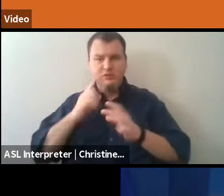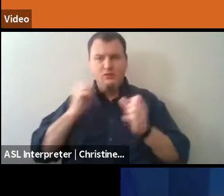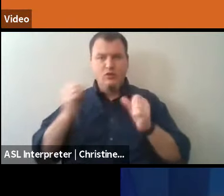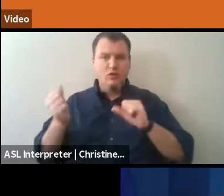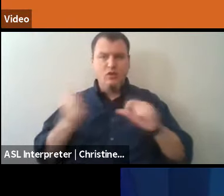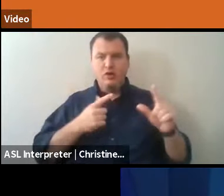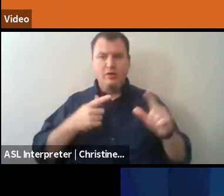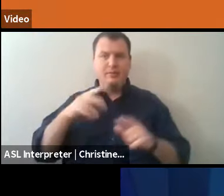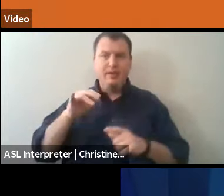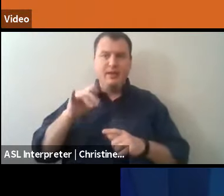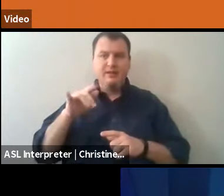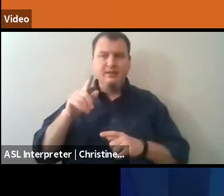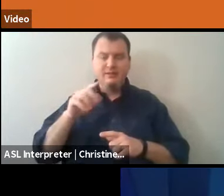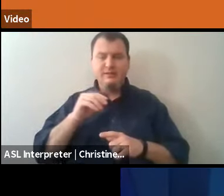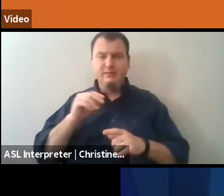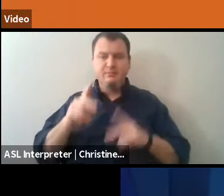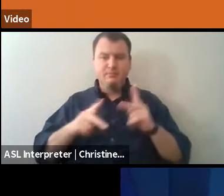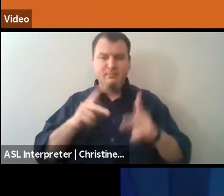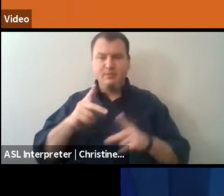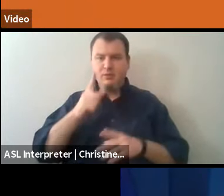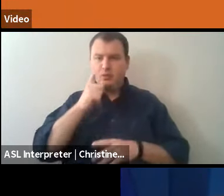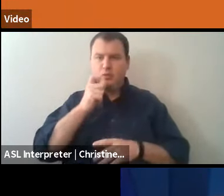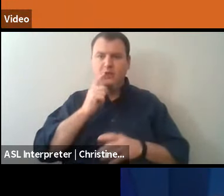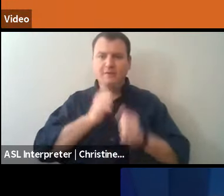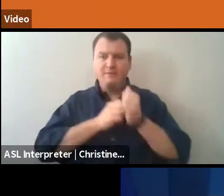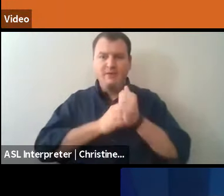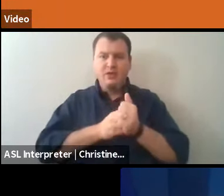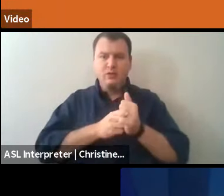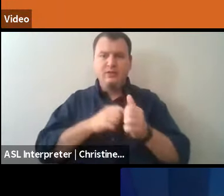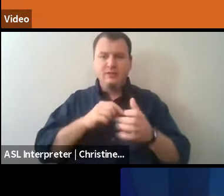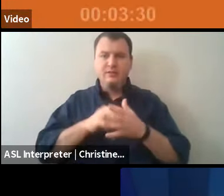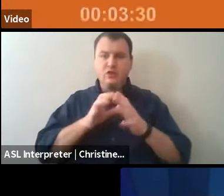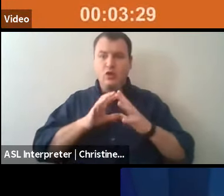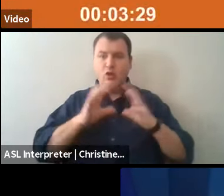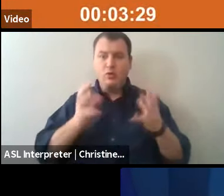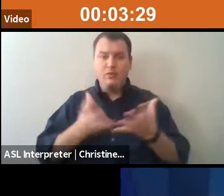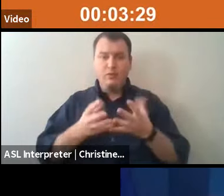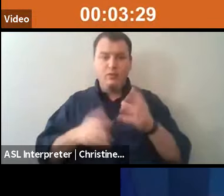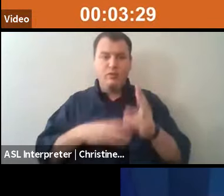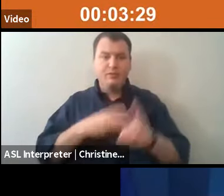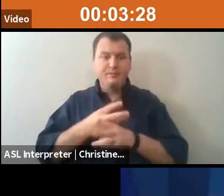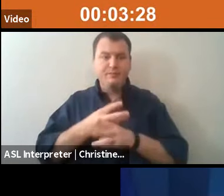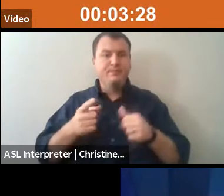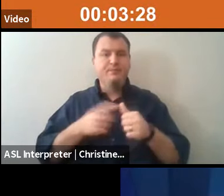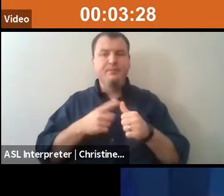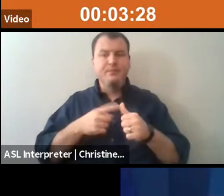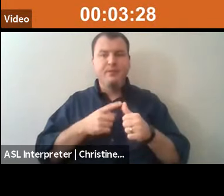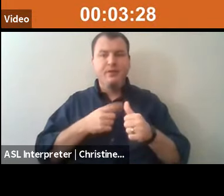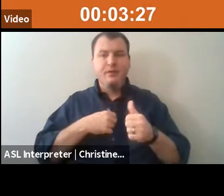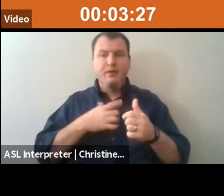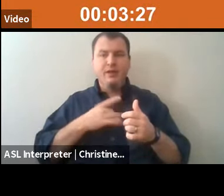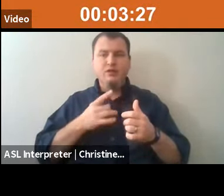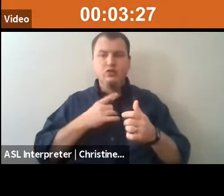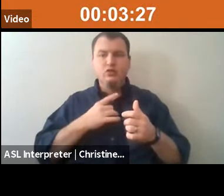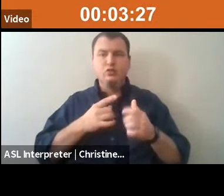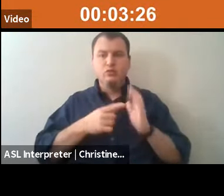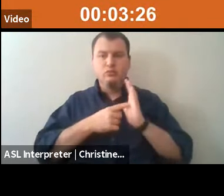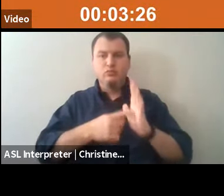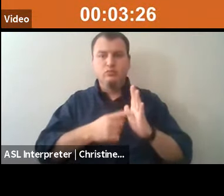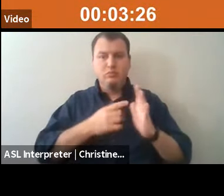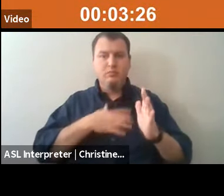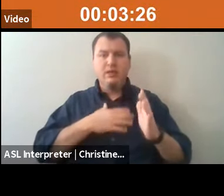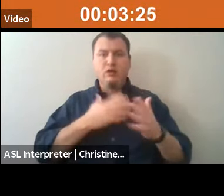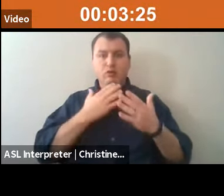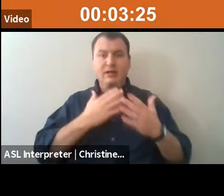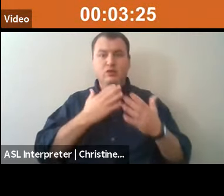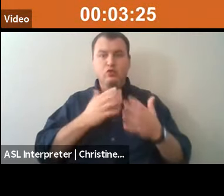siguen desde distintas partes del mundo. Ante todo, un profundo agradecimiento a ONU Mujeres y a todo el equipo